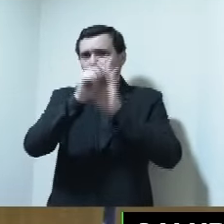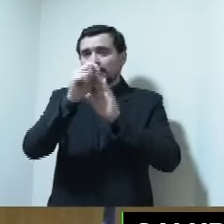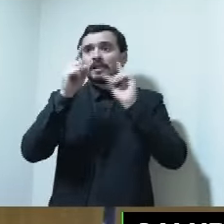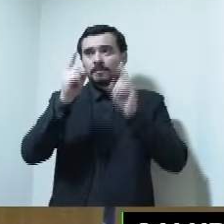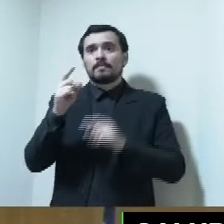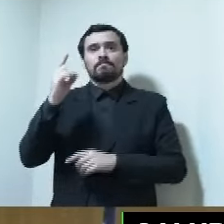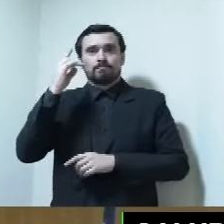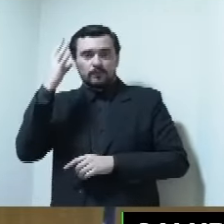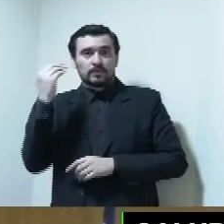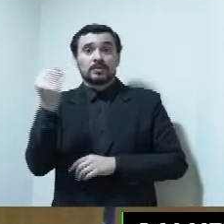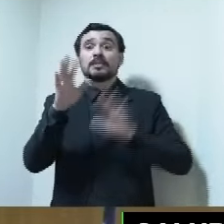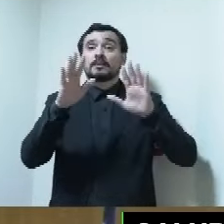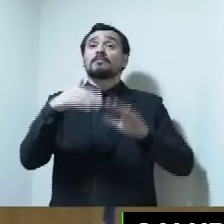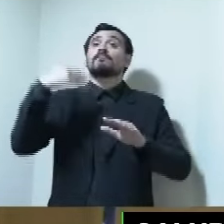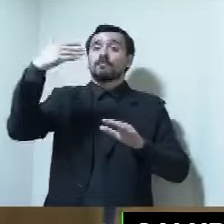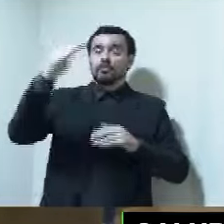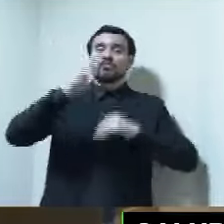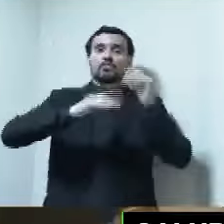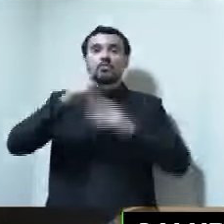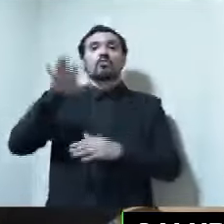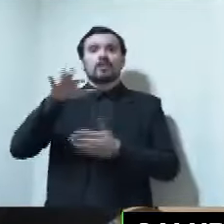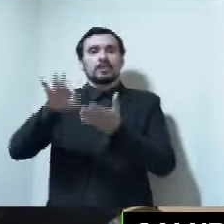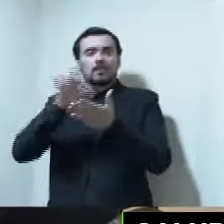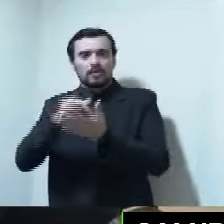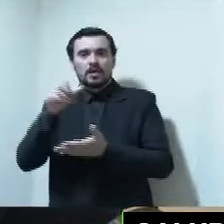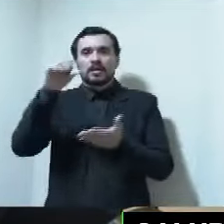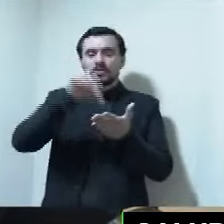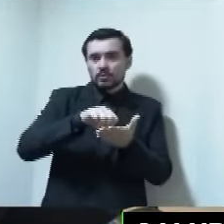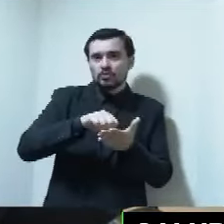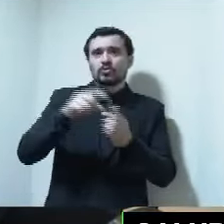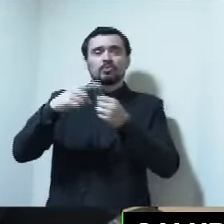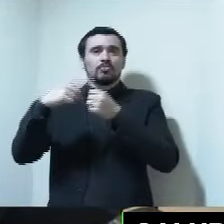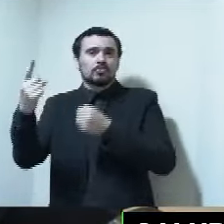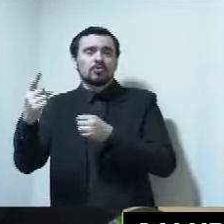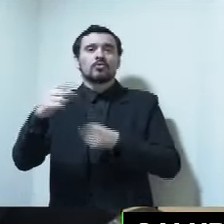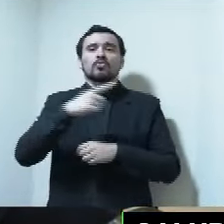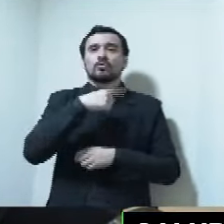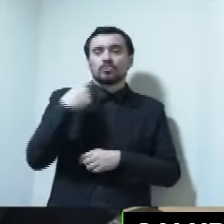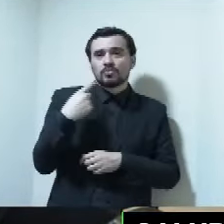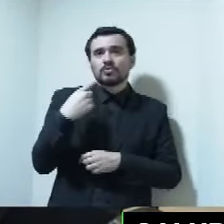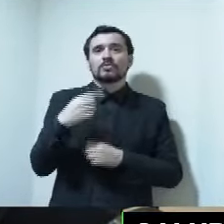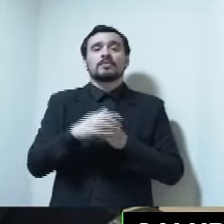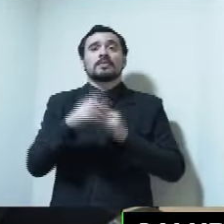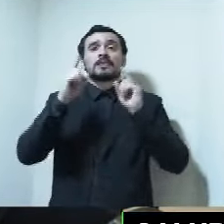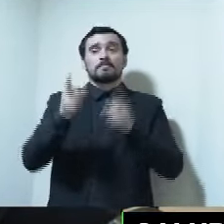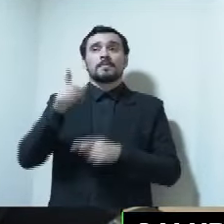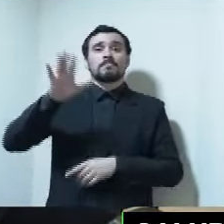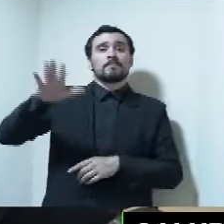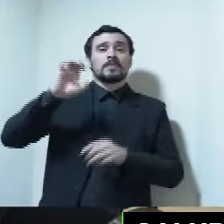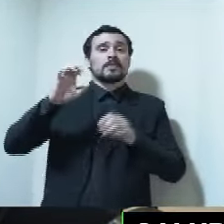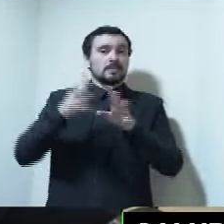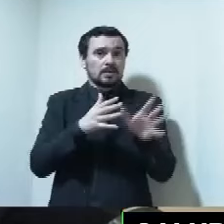Además, construiremos grandes nuevos hospitales en Itaguá, Asunción, Santaní, Concepción, Curuatú y Mariscal Estigarribia